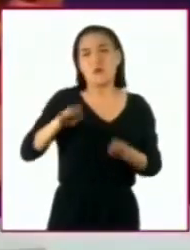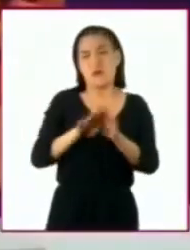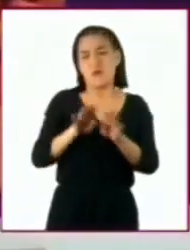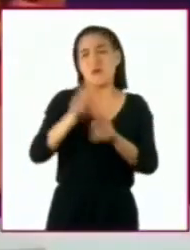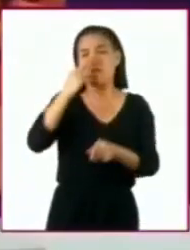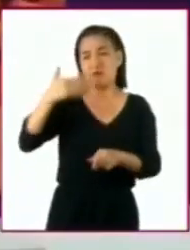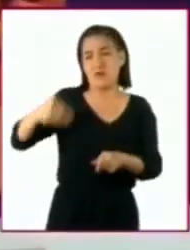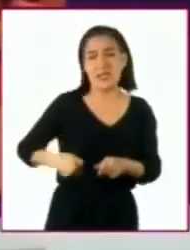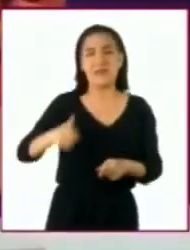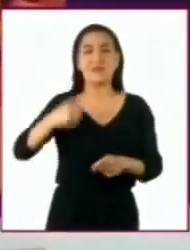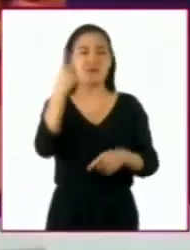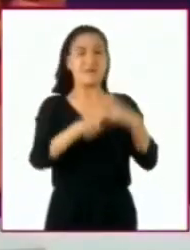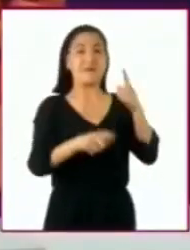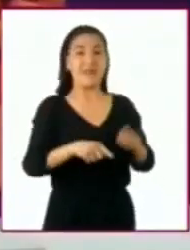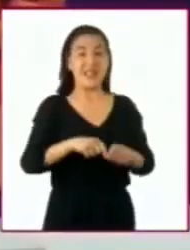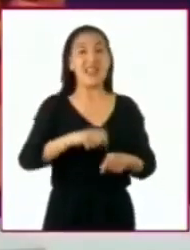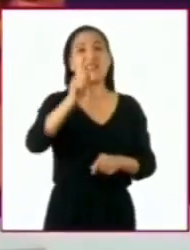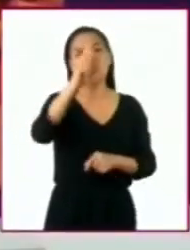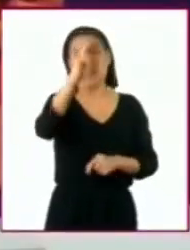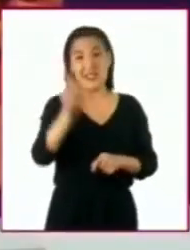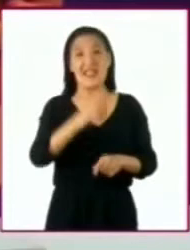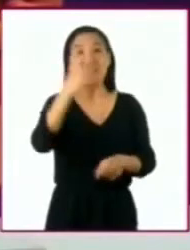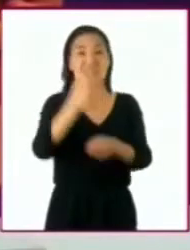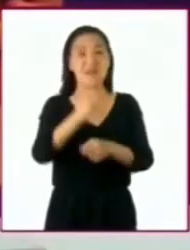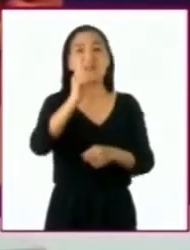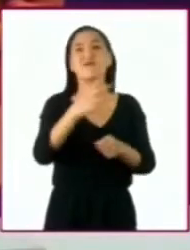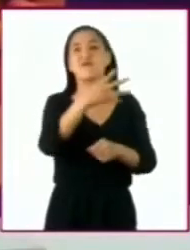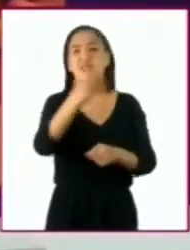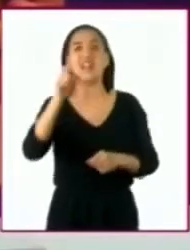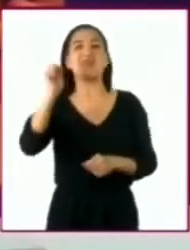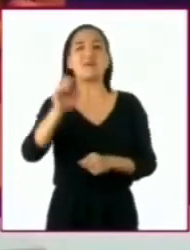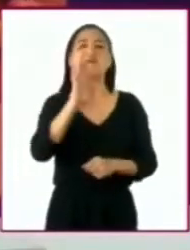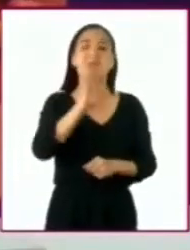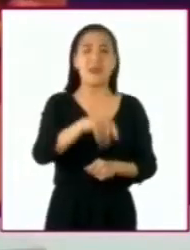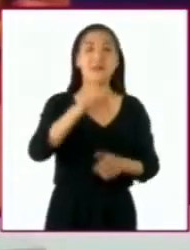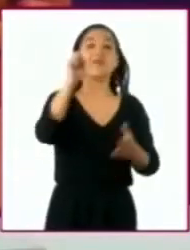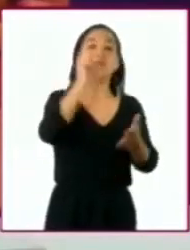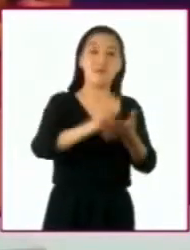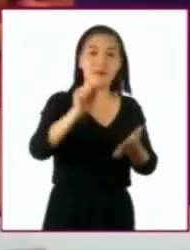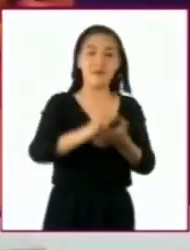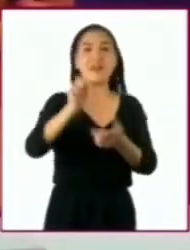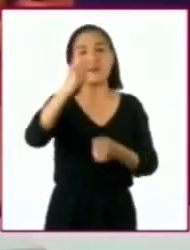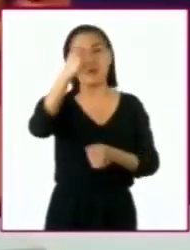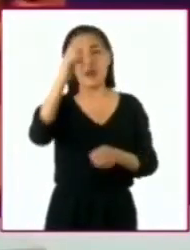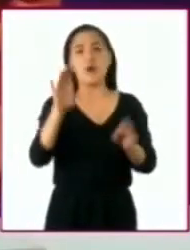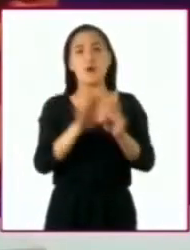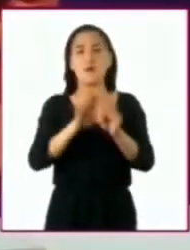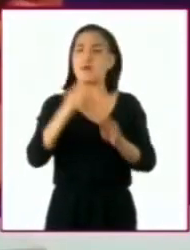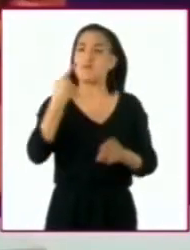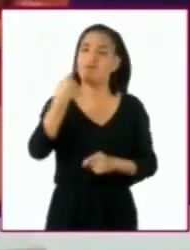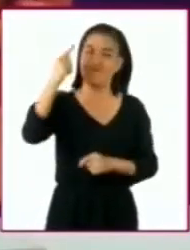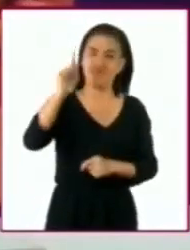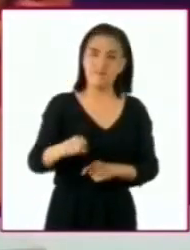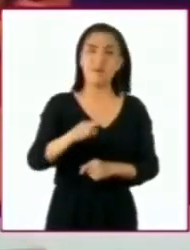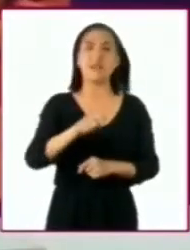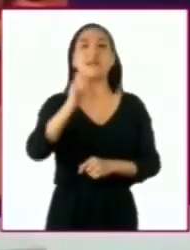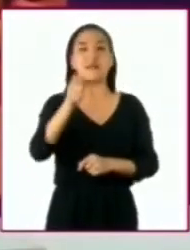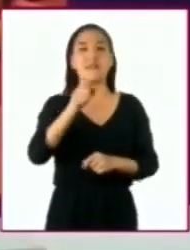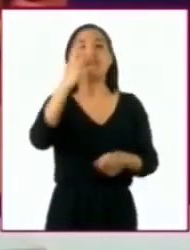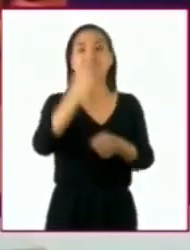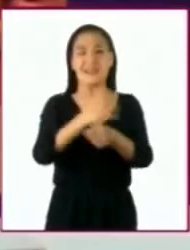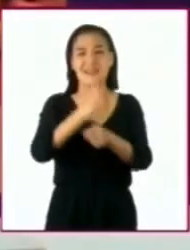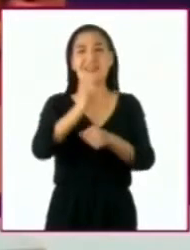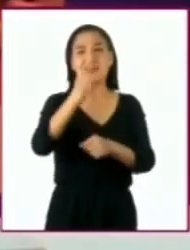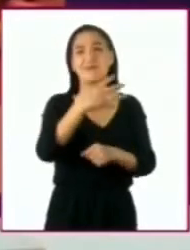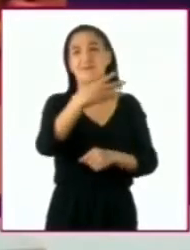plaga es la de los grandes tributos, descrita por el cronista con un tono de denuncia. La quinta plaga fue de